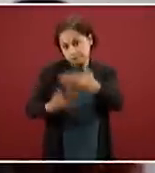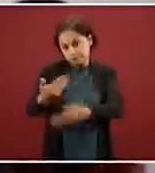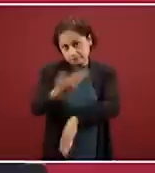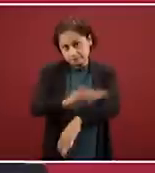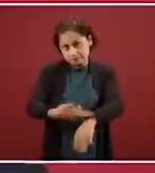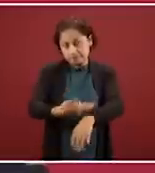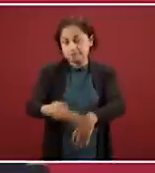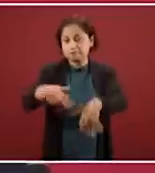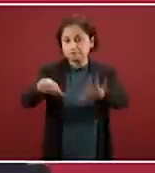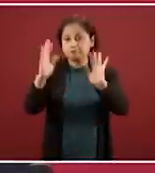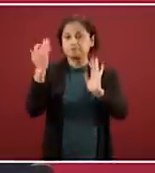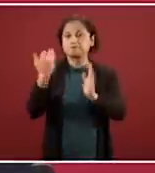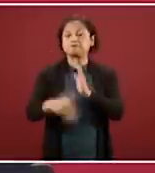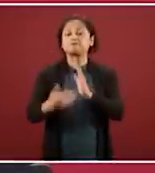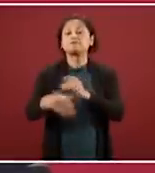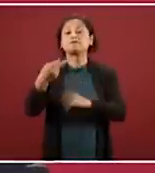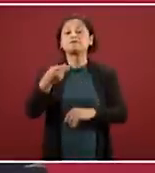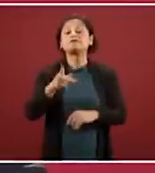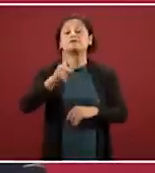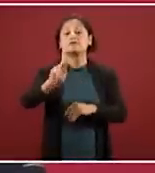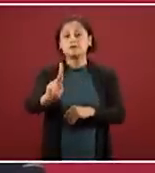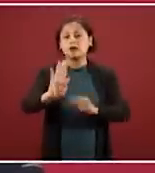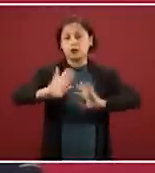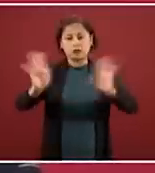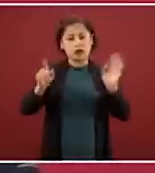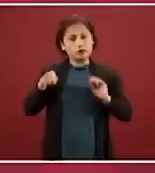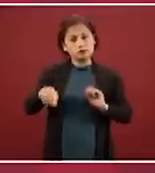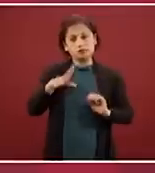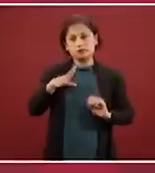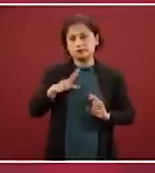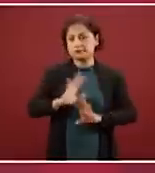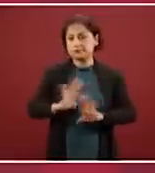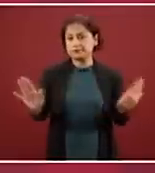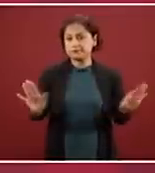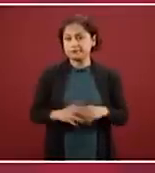ahí está ese indicio. Luego,